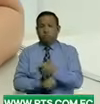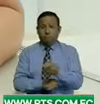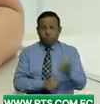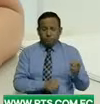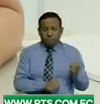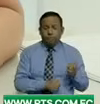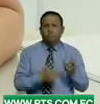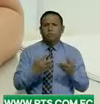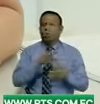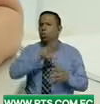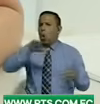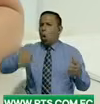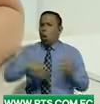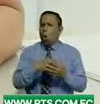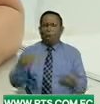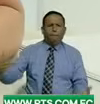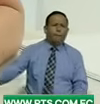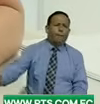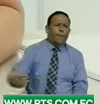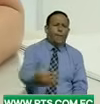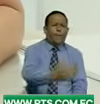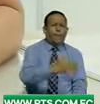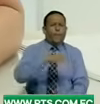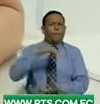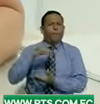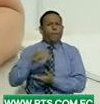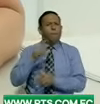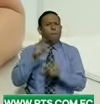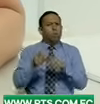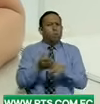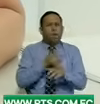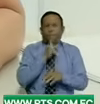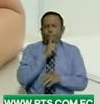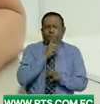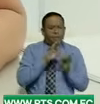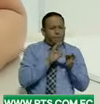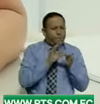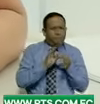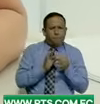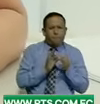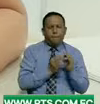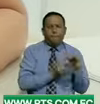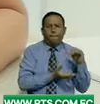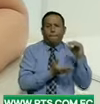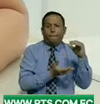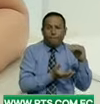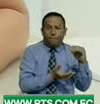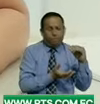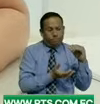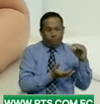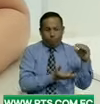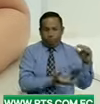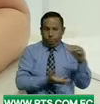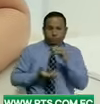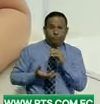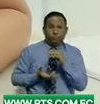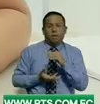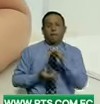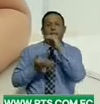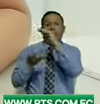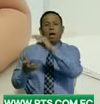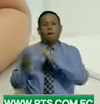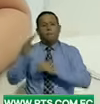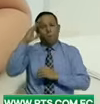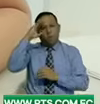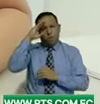recoger toda la pirotecnia o las camaretas artesanales para posteriormente entregarlas con acta a la Policía Nacional, el GIR,